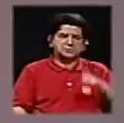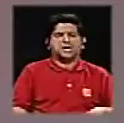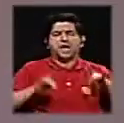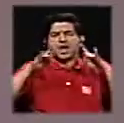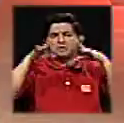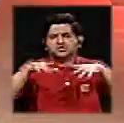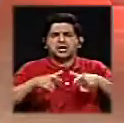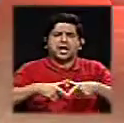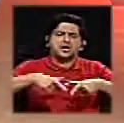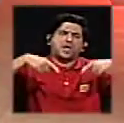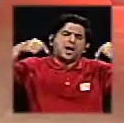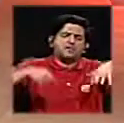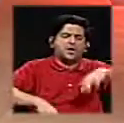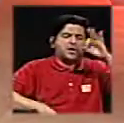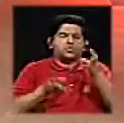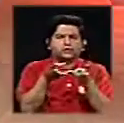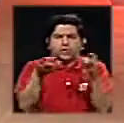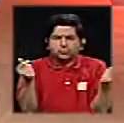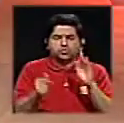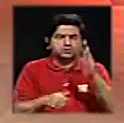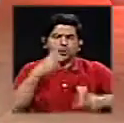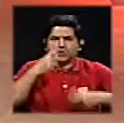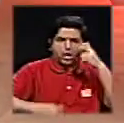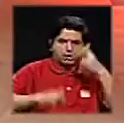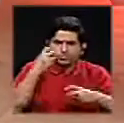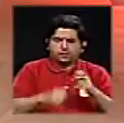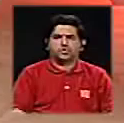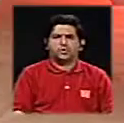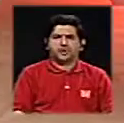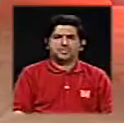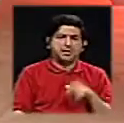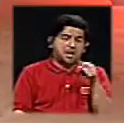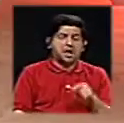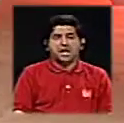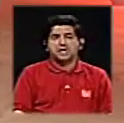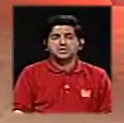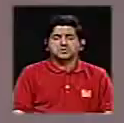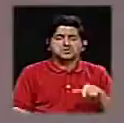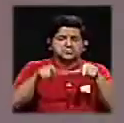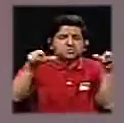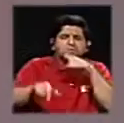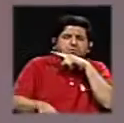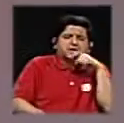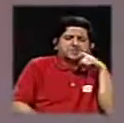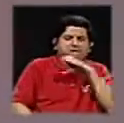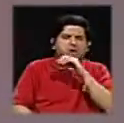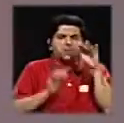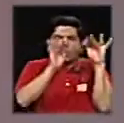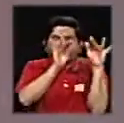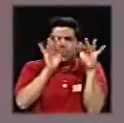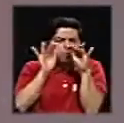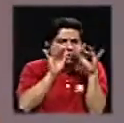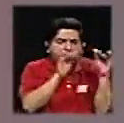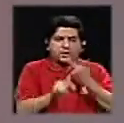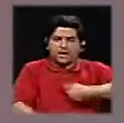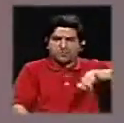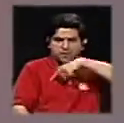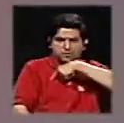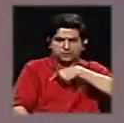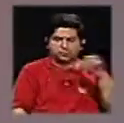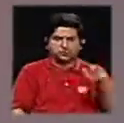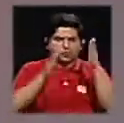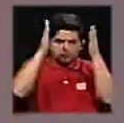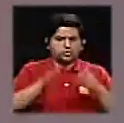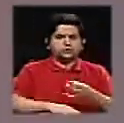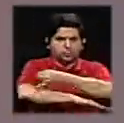australianos, los japoneses han encontrado soluciones para sus problemas, sea desierto, sea nieve, nosotros como costarricenses con ingenieros de